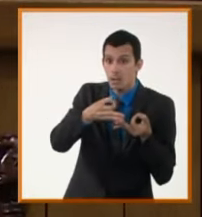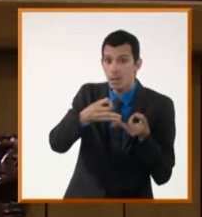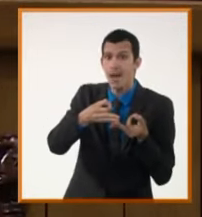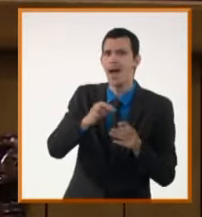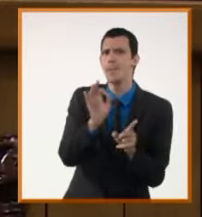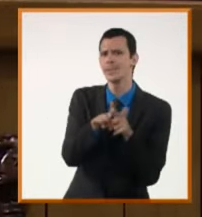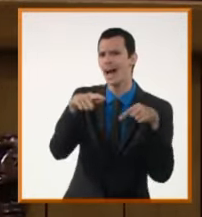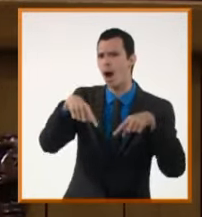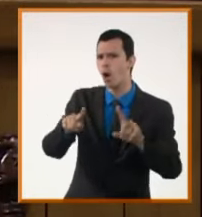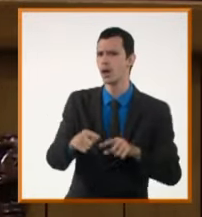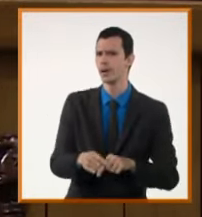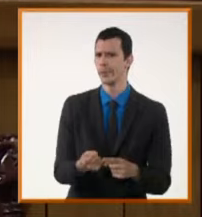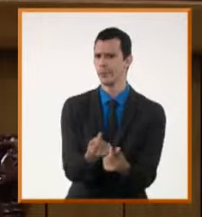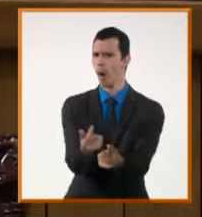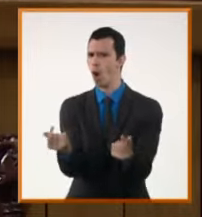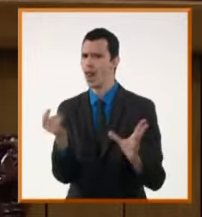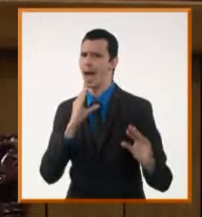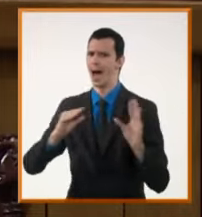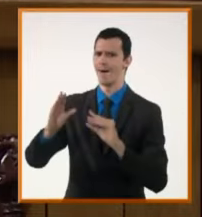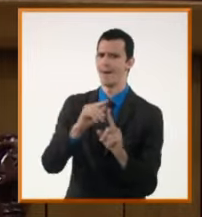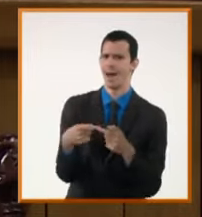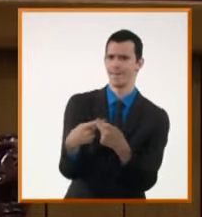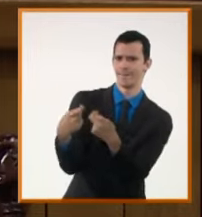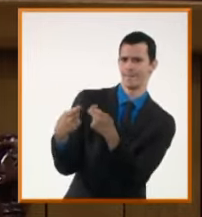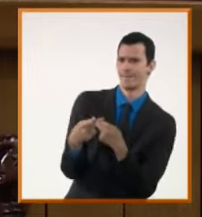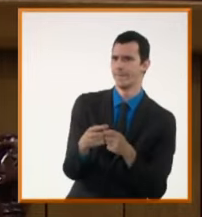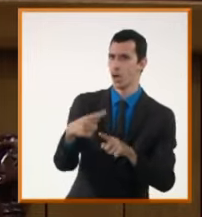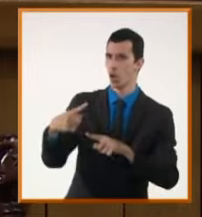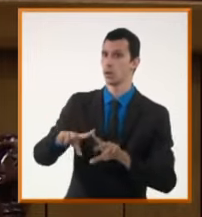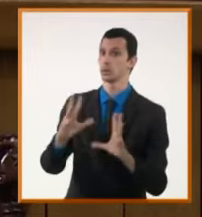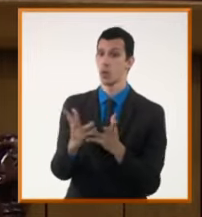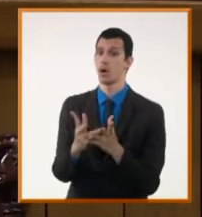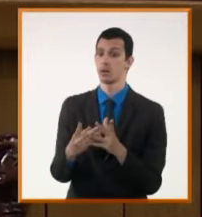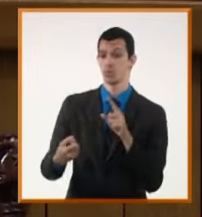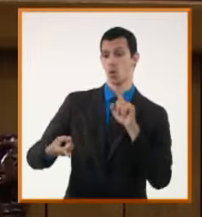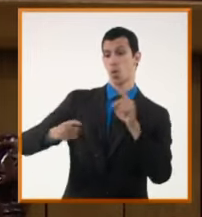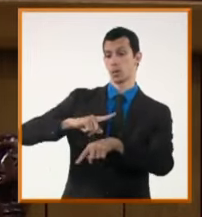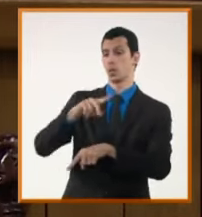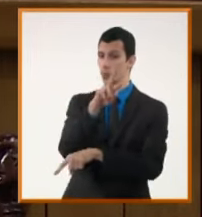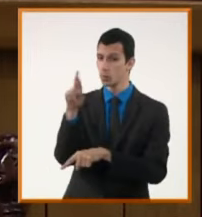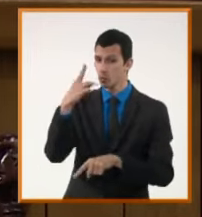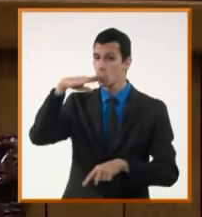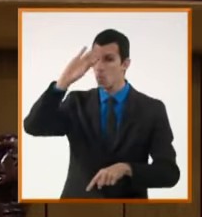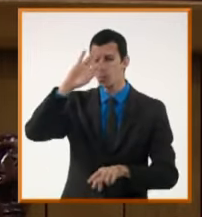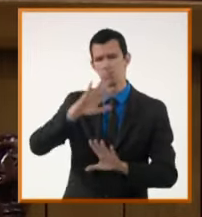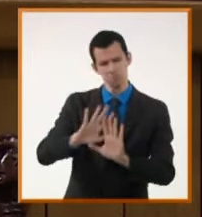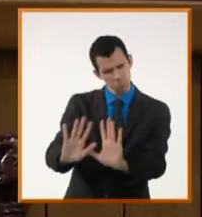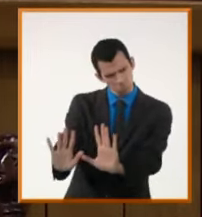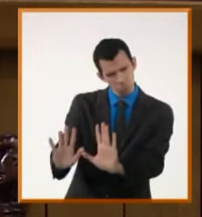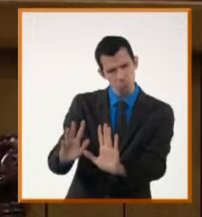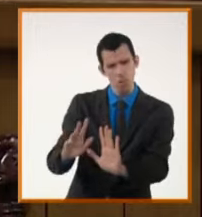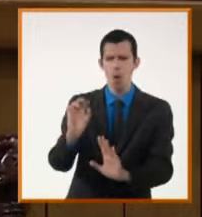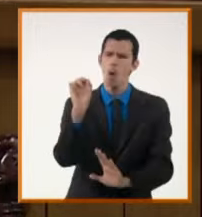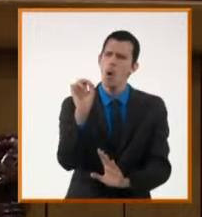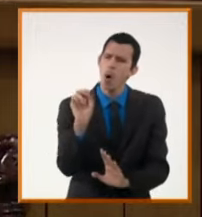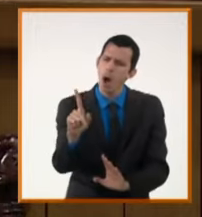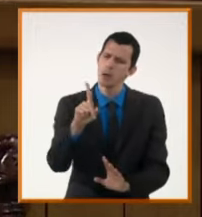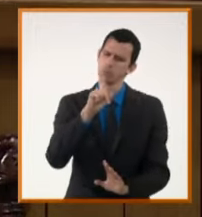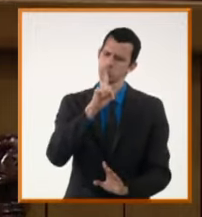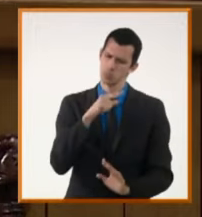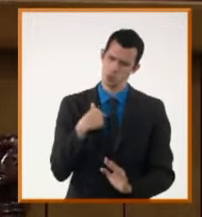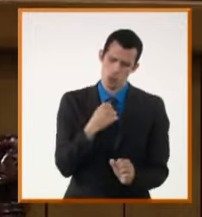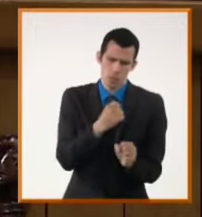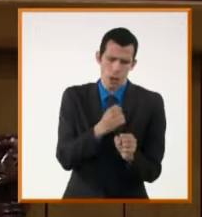enemigos de la revolución, pero nosotros vamos a avanzar en ello con la convicción de que es el camino